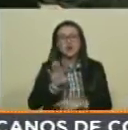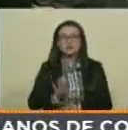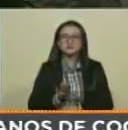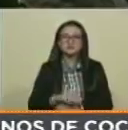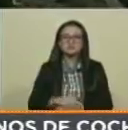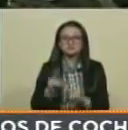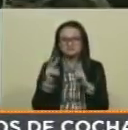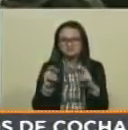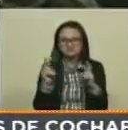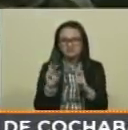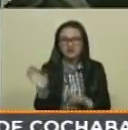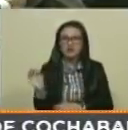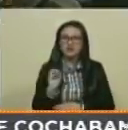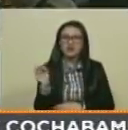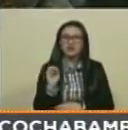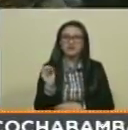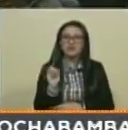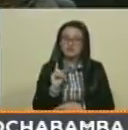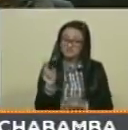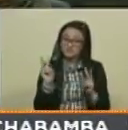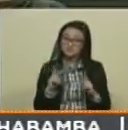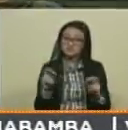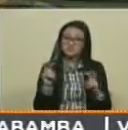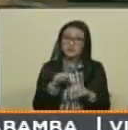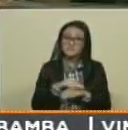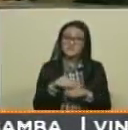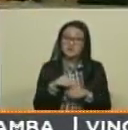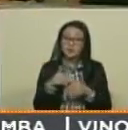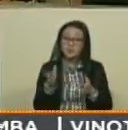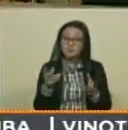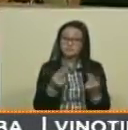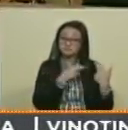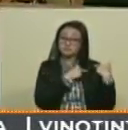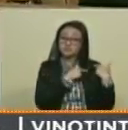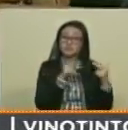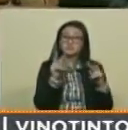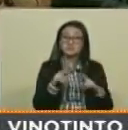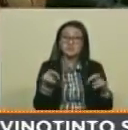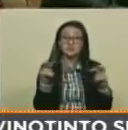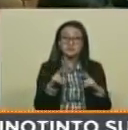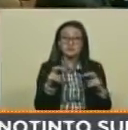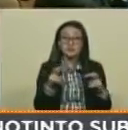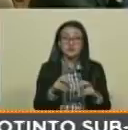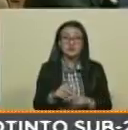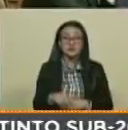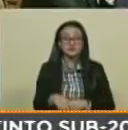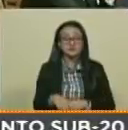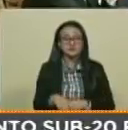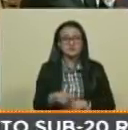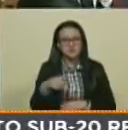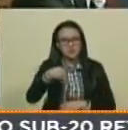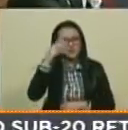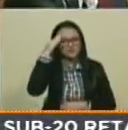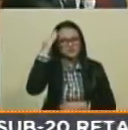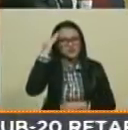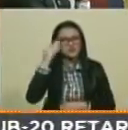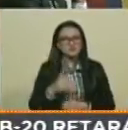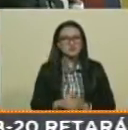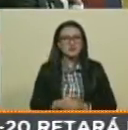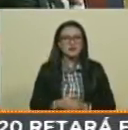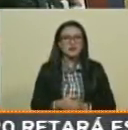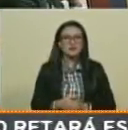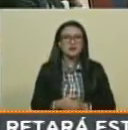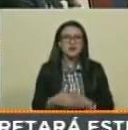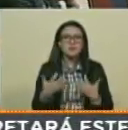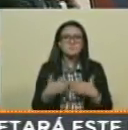se investigó, le tocaba investigar al Ministerio Público. Para que tengan una idea, una empresa X